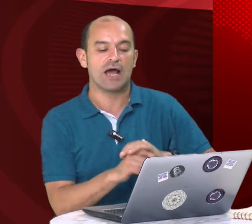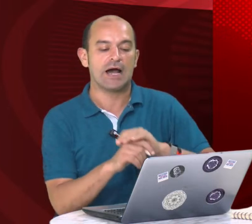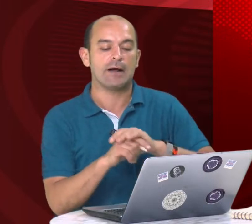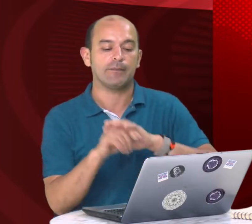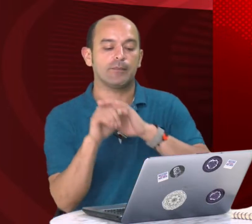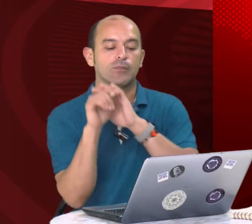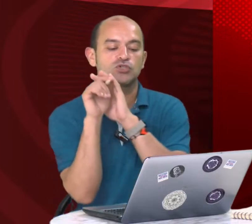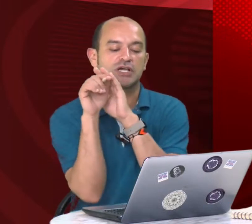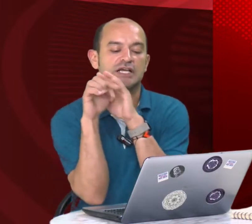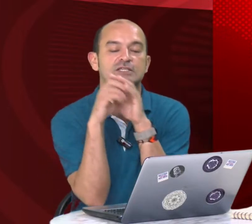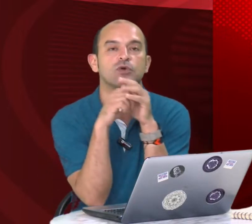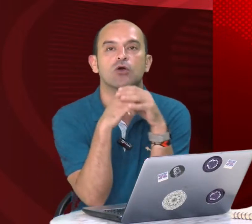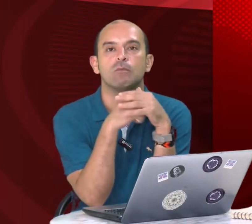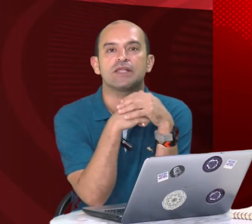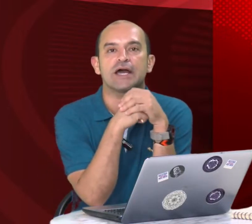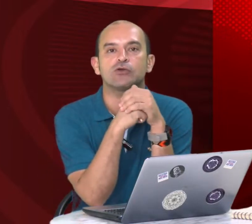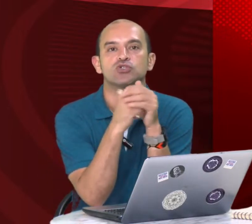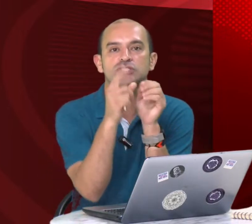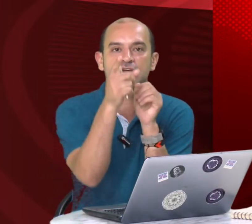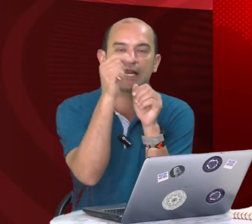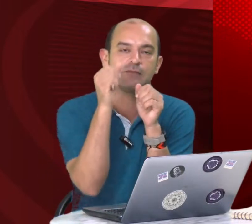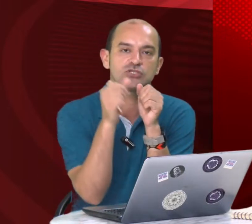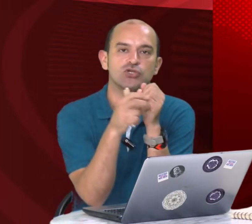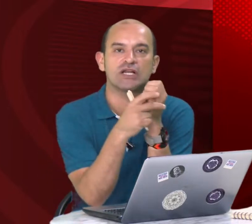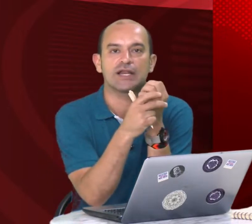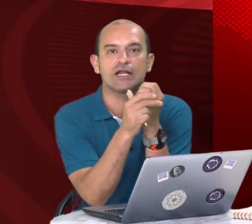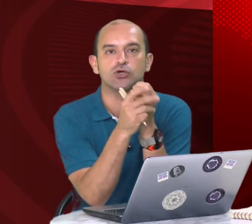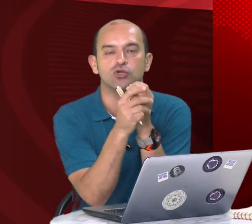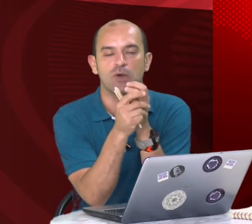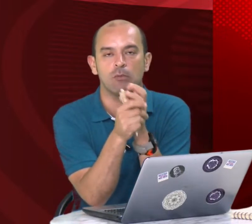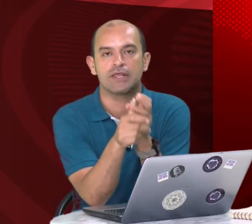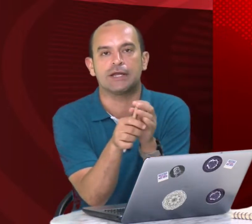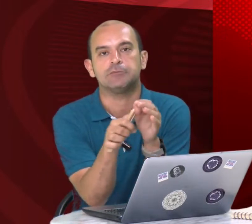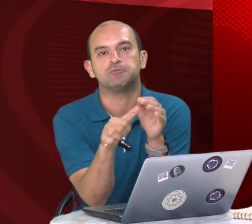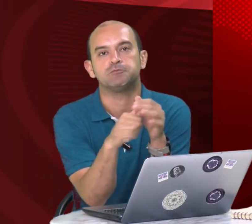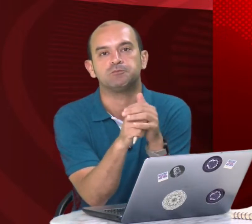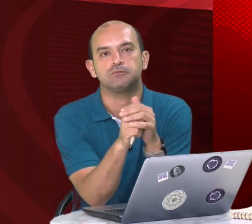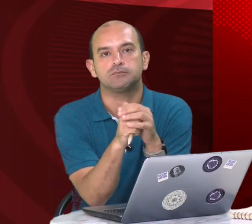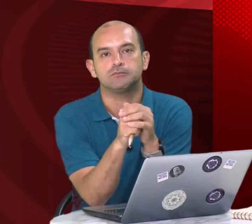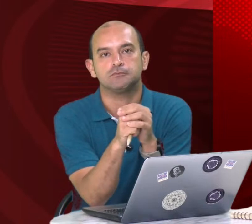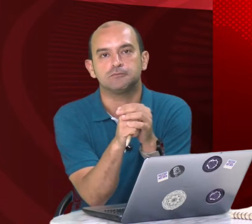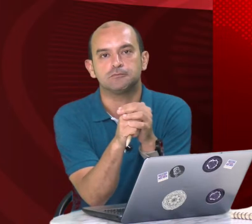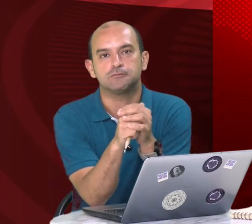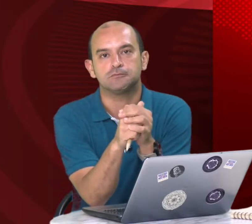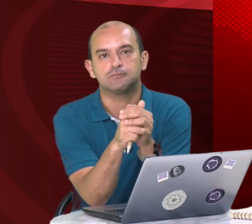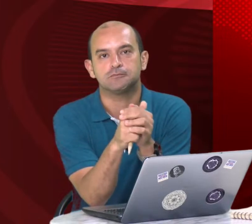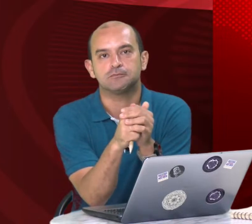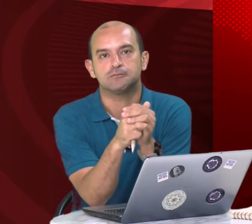Paula, muchas gracias por acompañarnos. Sigan en la emisión del Canal 2, nos vemos mañana.